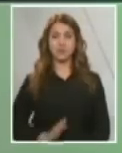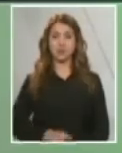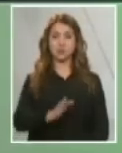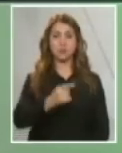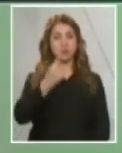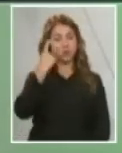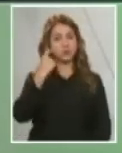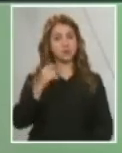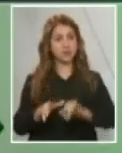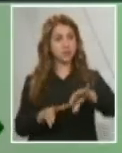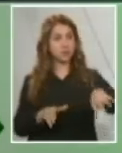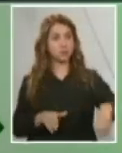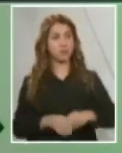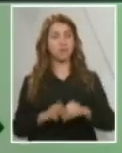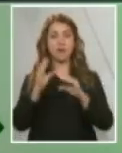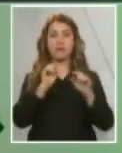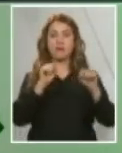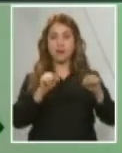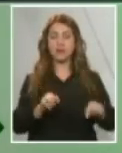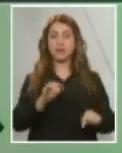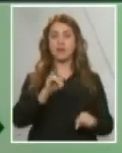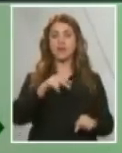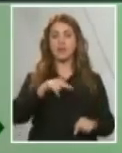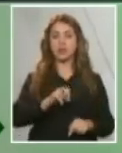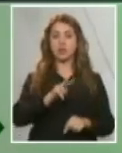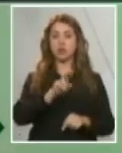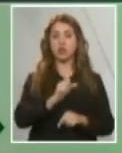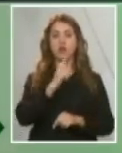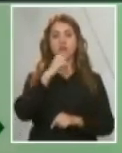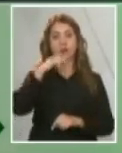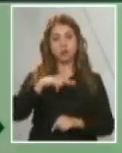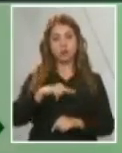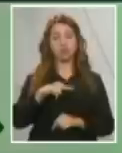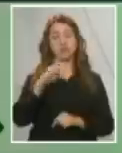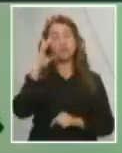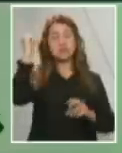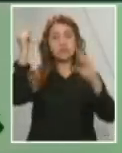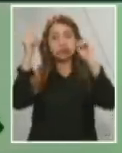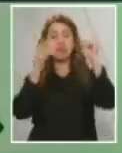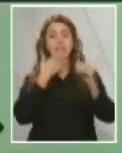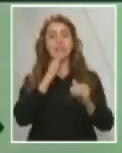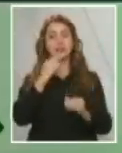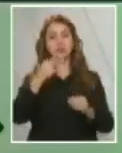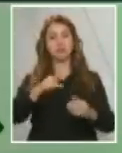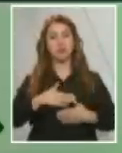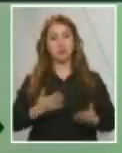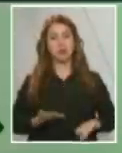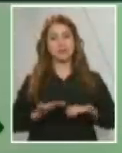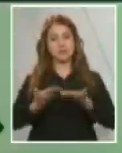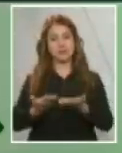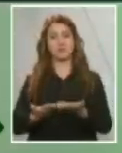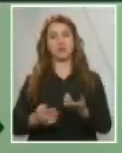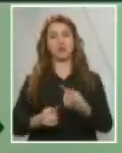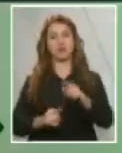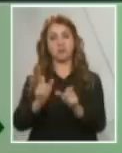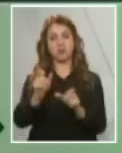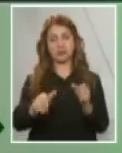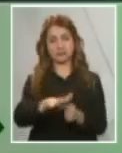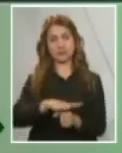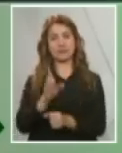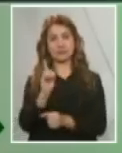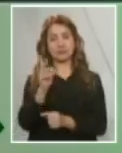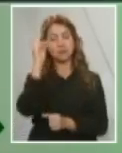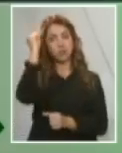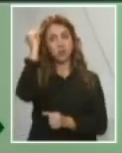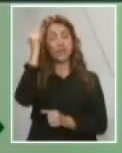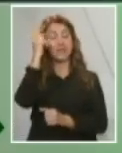Continuamos en Conciencia Inclusiva hablando de esta innovatón, de innovar y poner en definitiva el talento propio al servicio de otros, innovando con